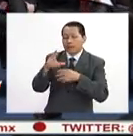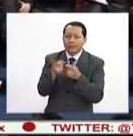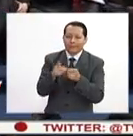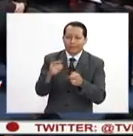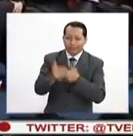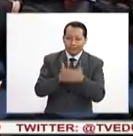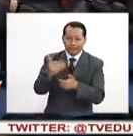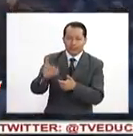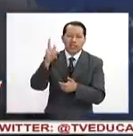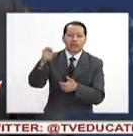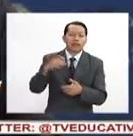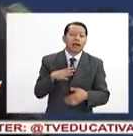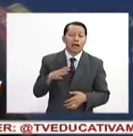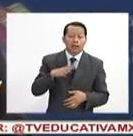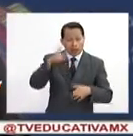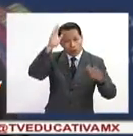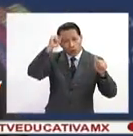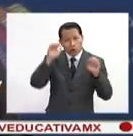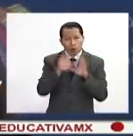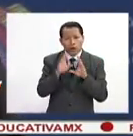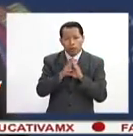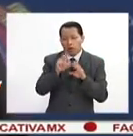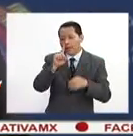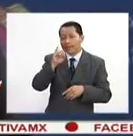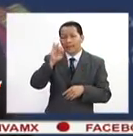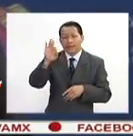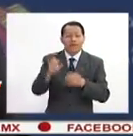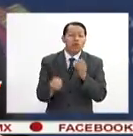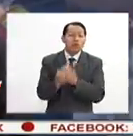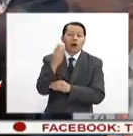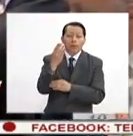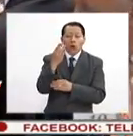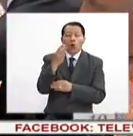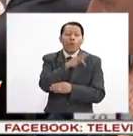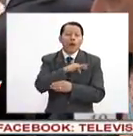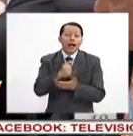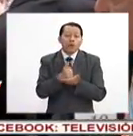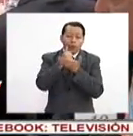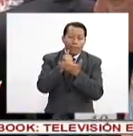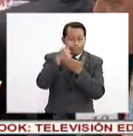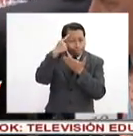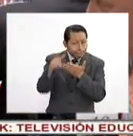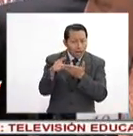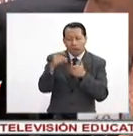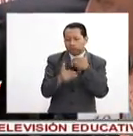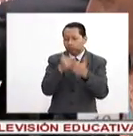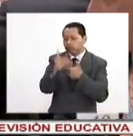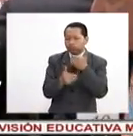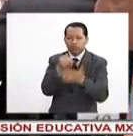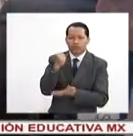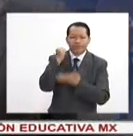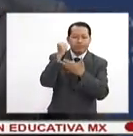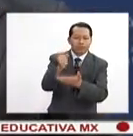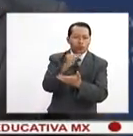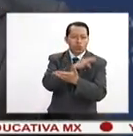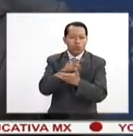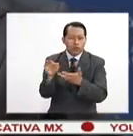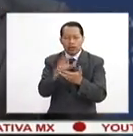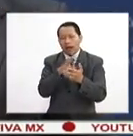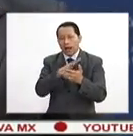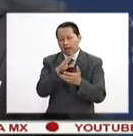El objetivo de este acuerdo es incluir al BID como nuevo intermediario financiero en la canalización de recursos del Fondo de